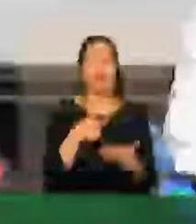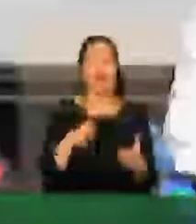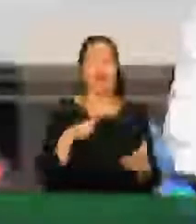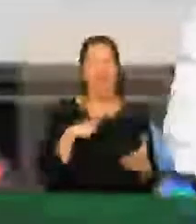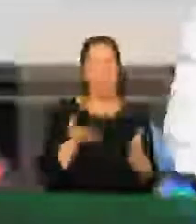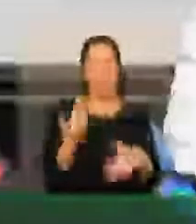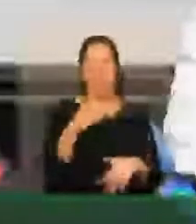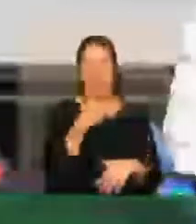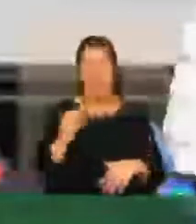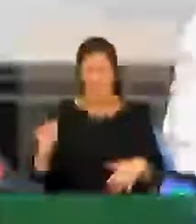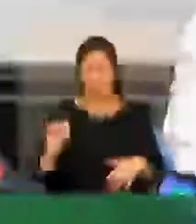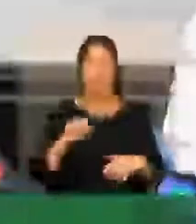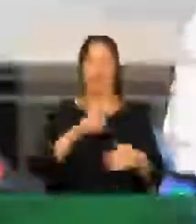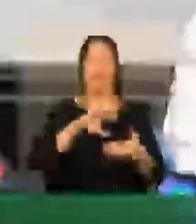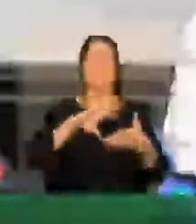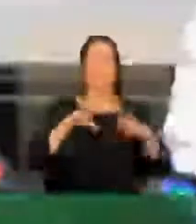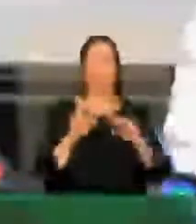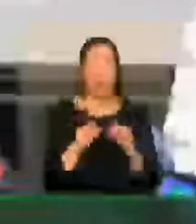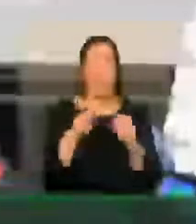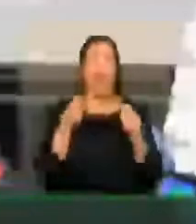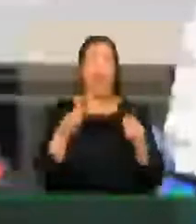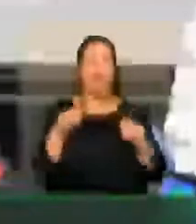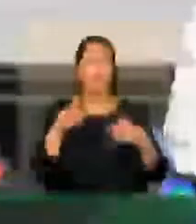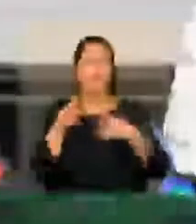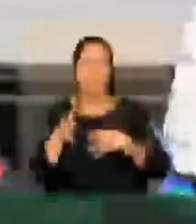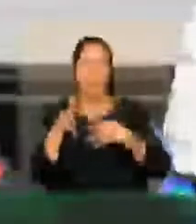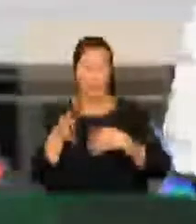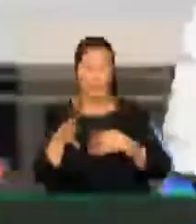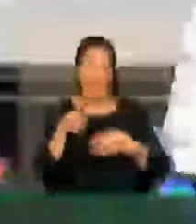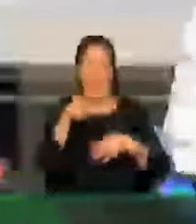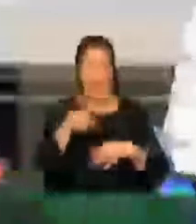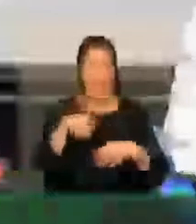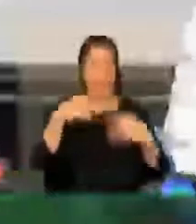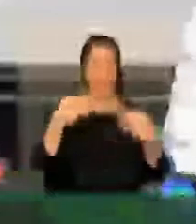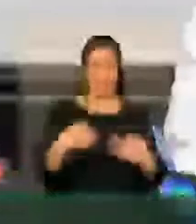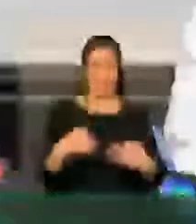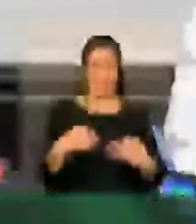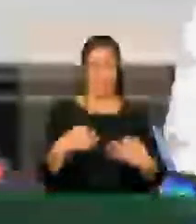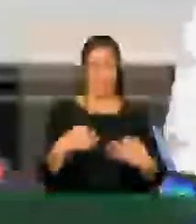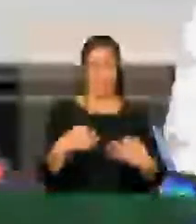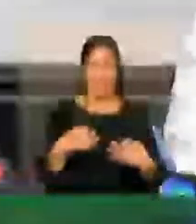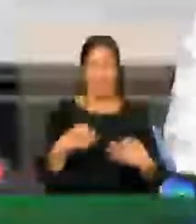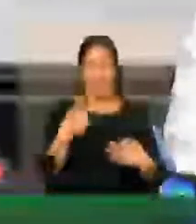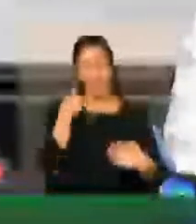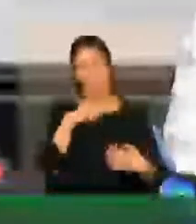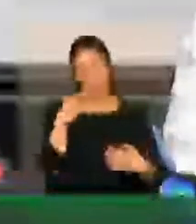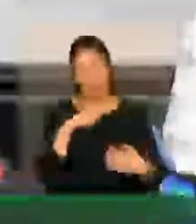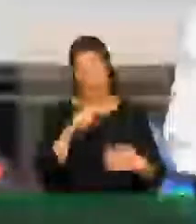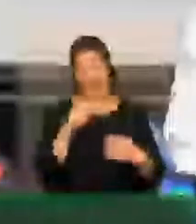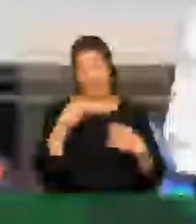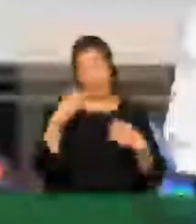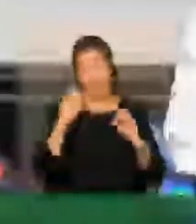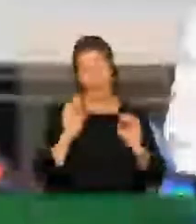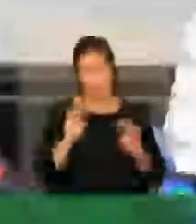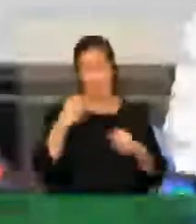qué forma se produce el delito, cómo se lo está combatiendo. Seguramente va a haber falta de recursos humanos